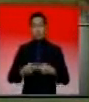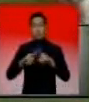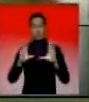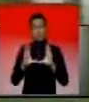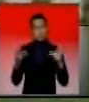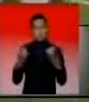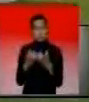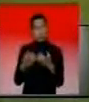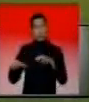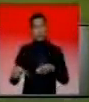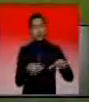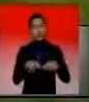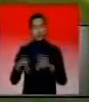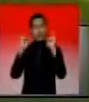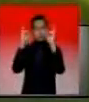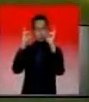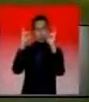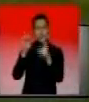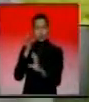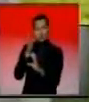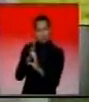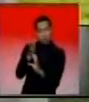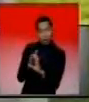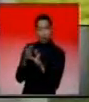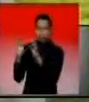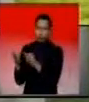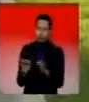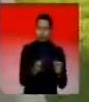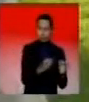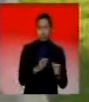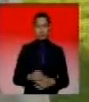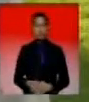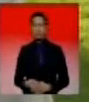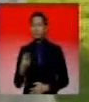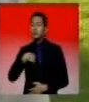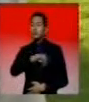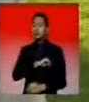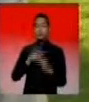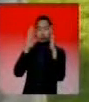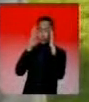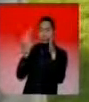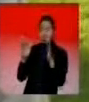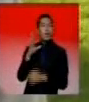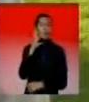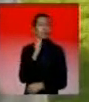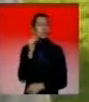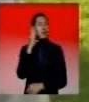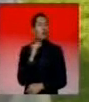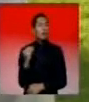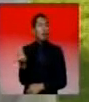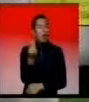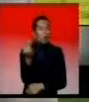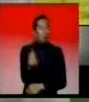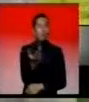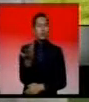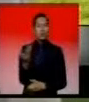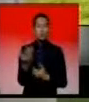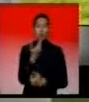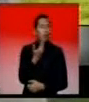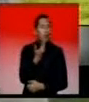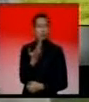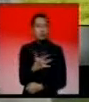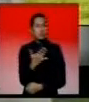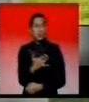actividades lúdicas y terapias psicológicas. Primero estamos escuchando la vivencia, cómo se sintieron ellos en ese momento cuando